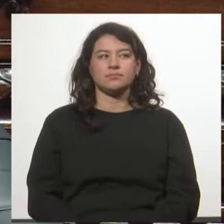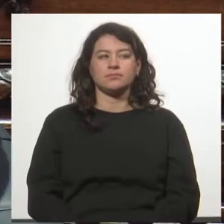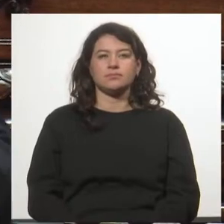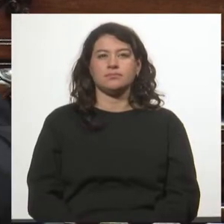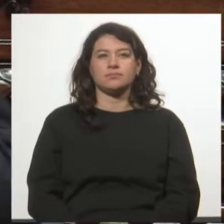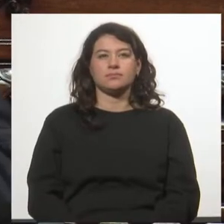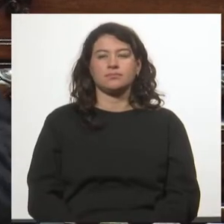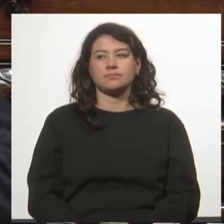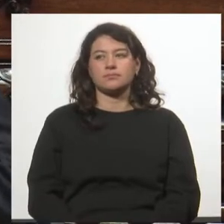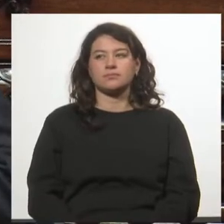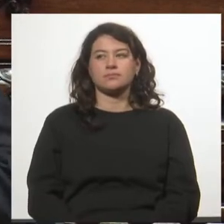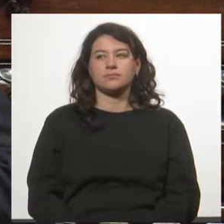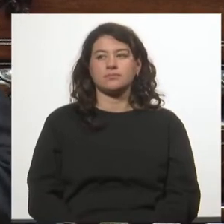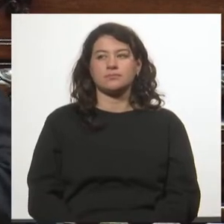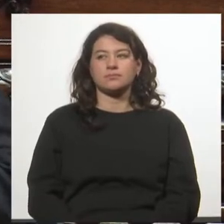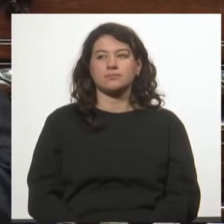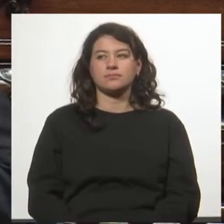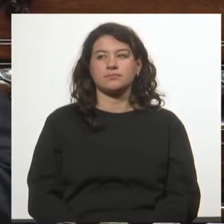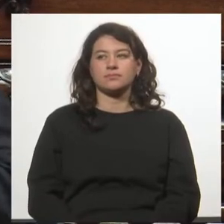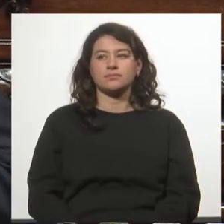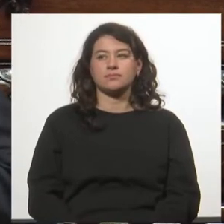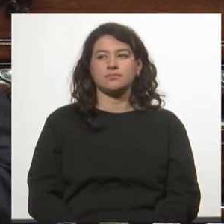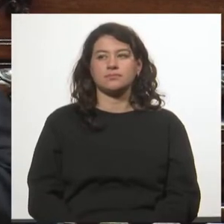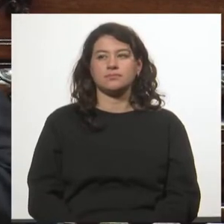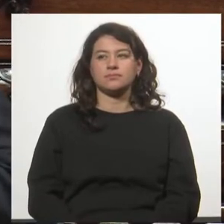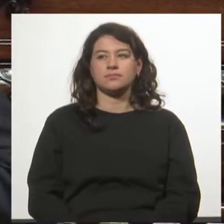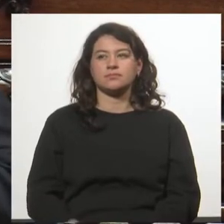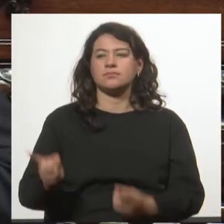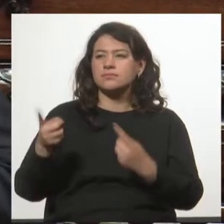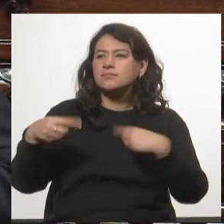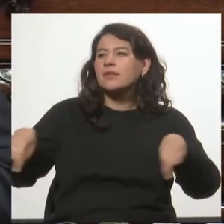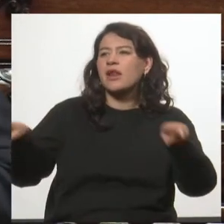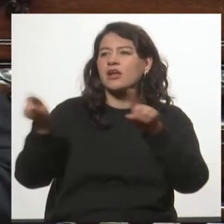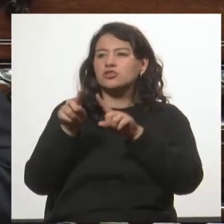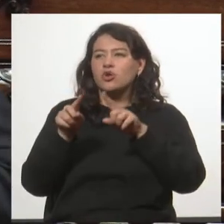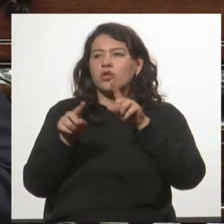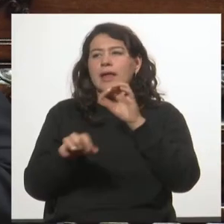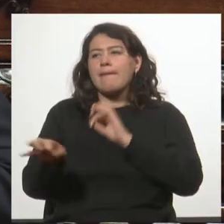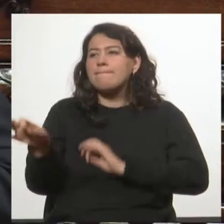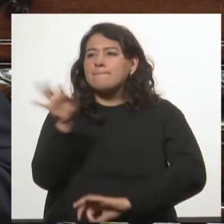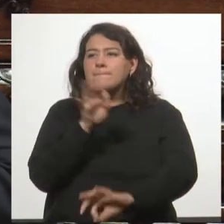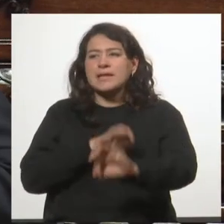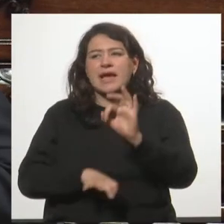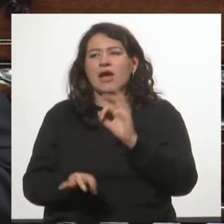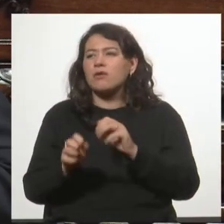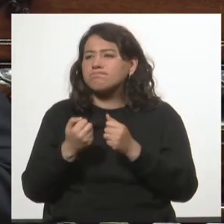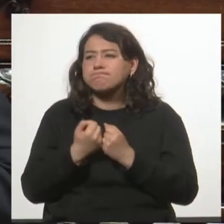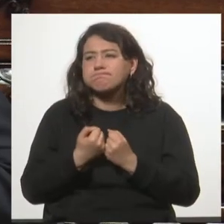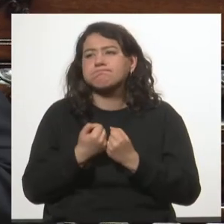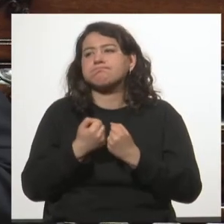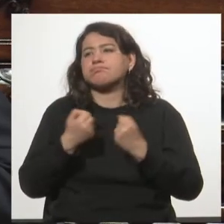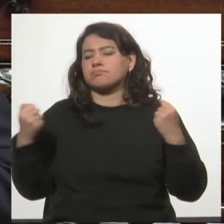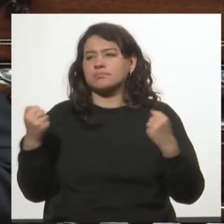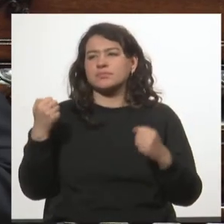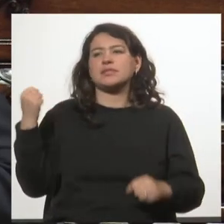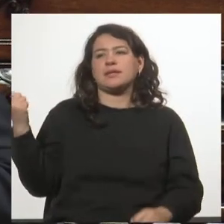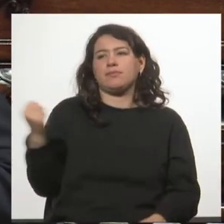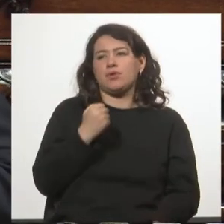que han dado además un detalle contundente